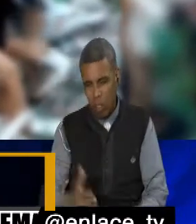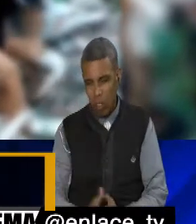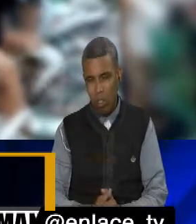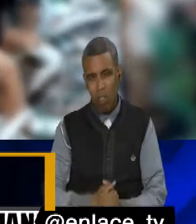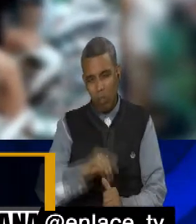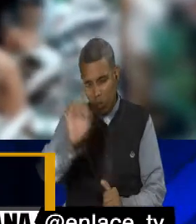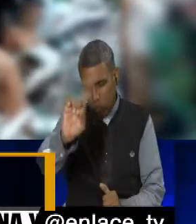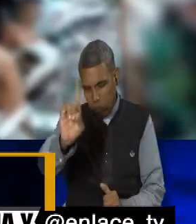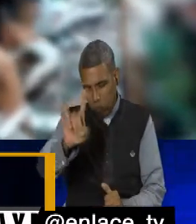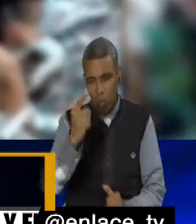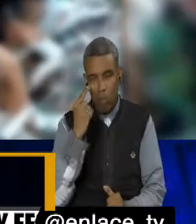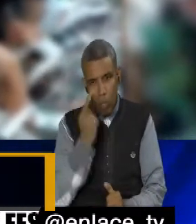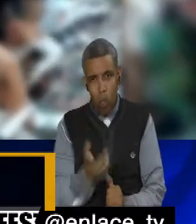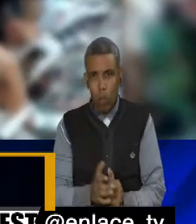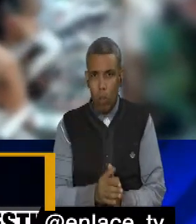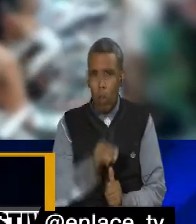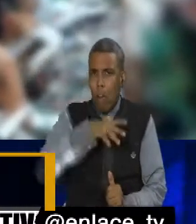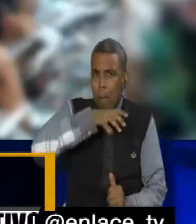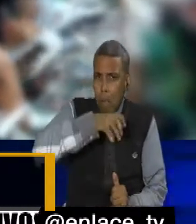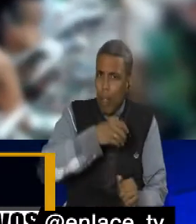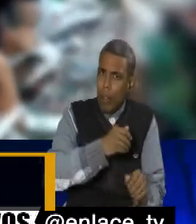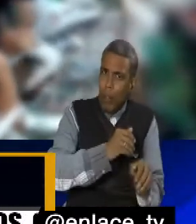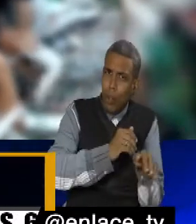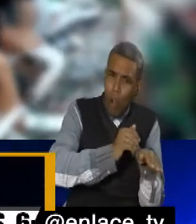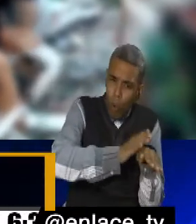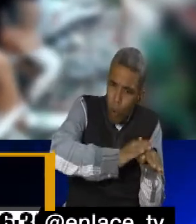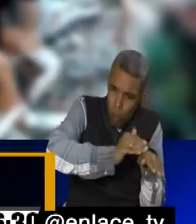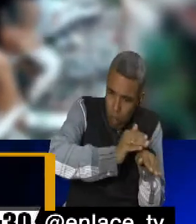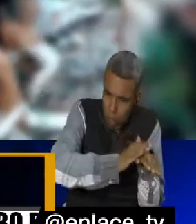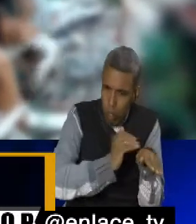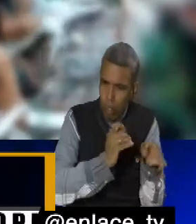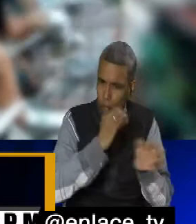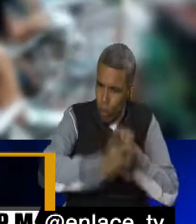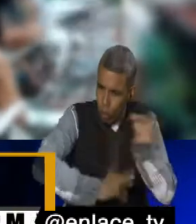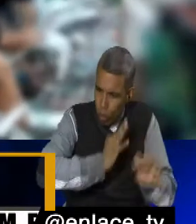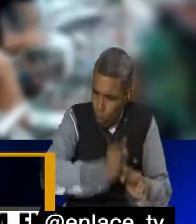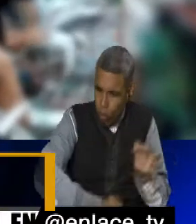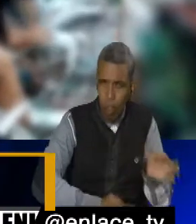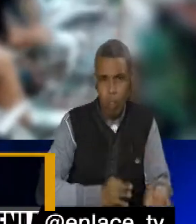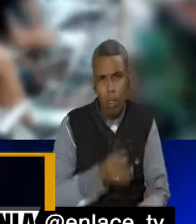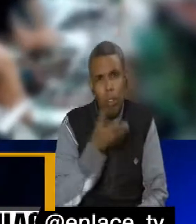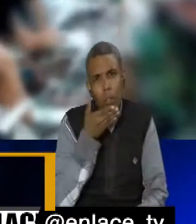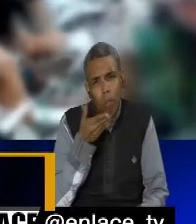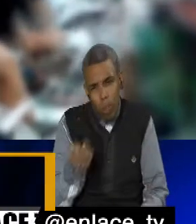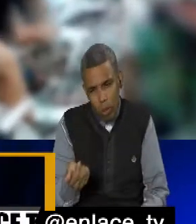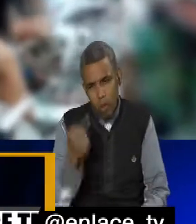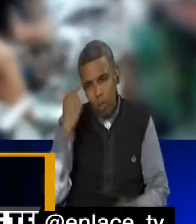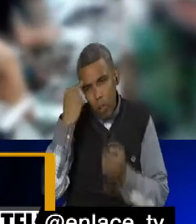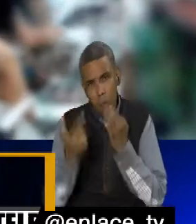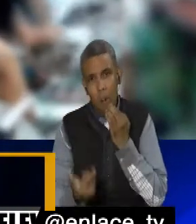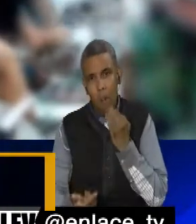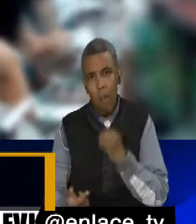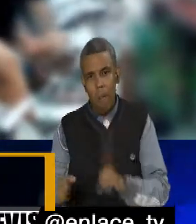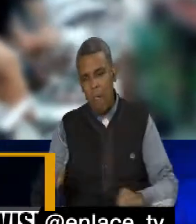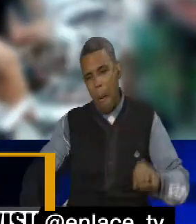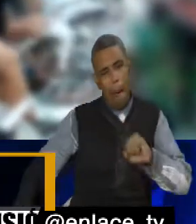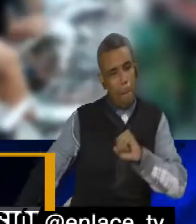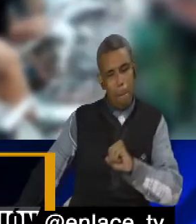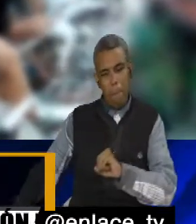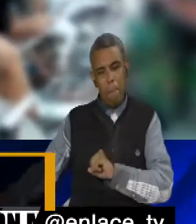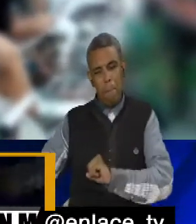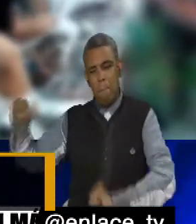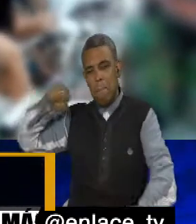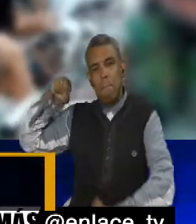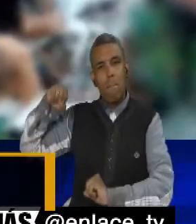sí. Uno cuando tiene una mascotica es para cuidarla, para considerarla. Y si están en la calle, tenerle consideración, no tirarles nada que les afecte